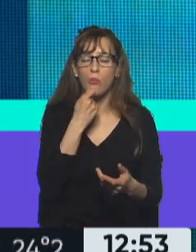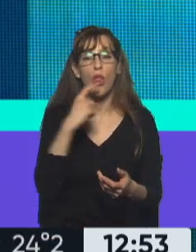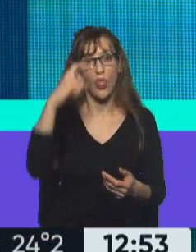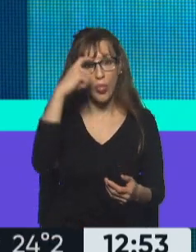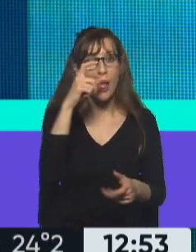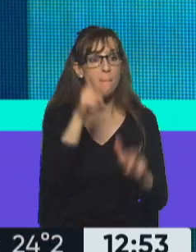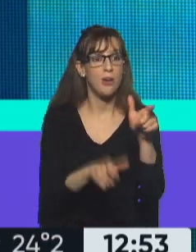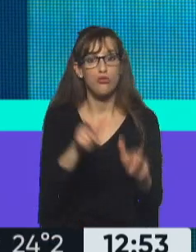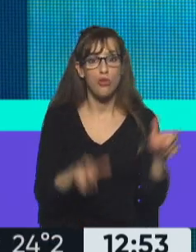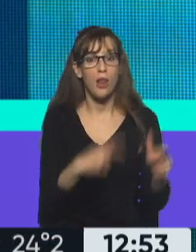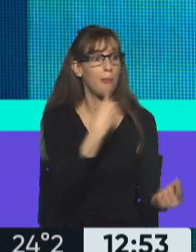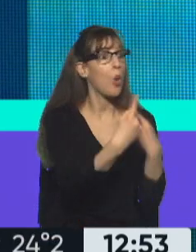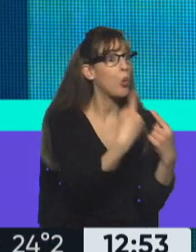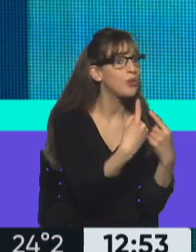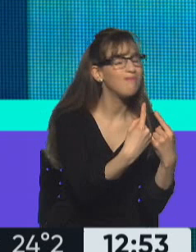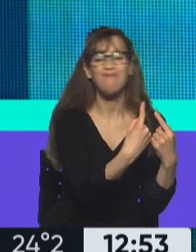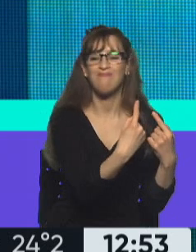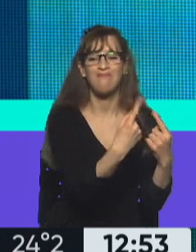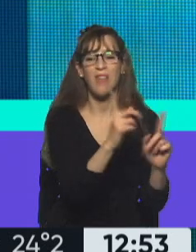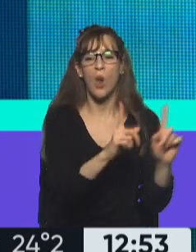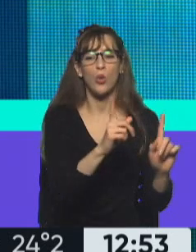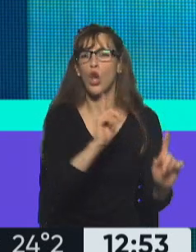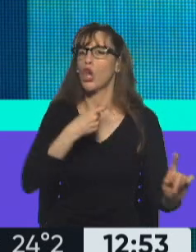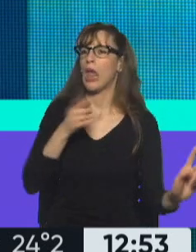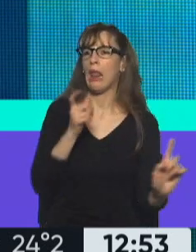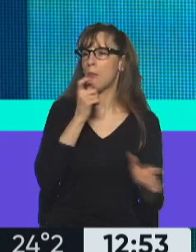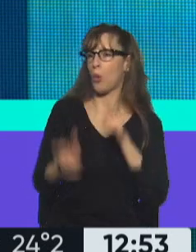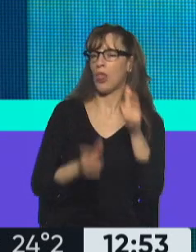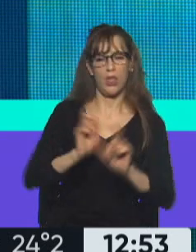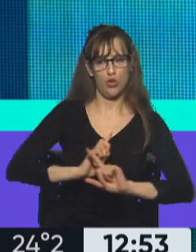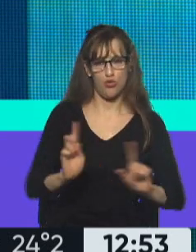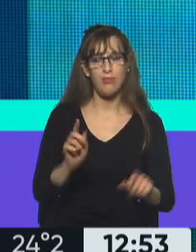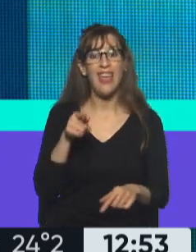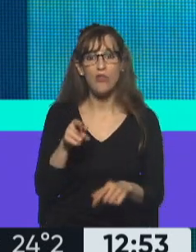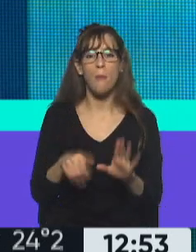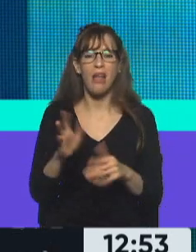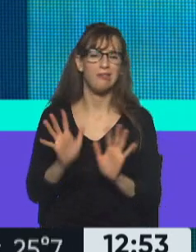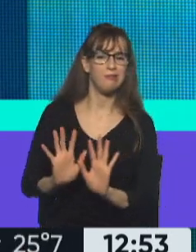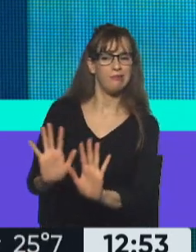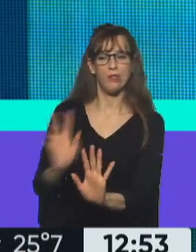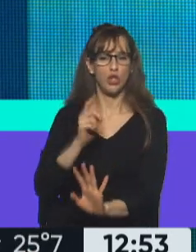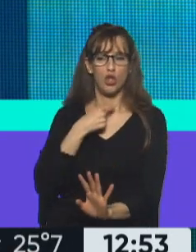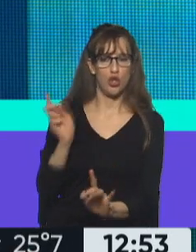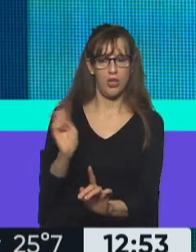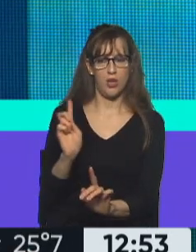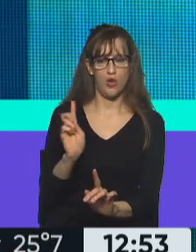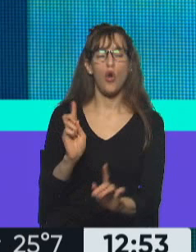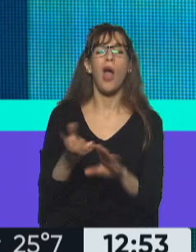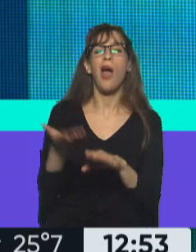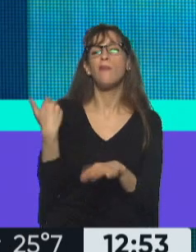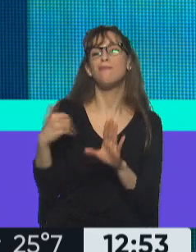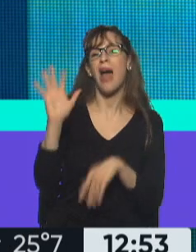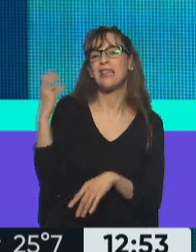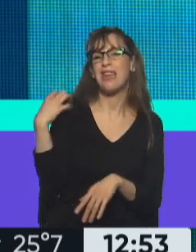en cuenta te decían que no quieren contestar la encuesta normalmente esa tasa de rechazo es entre el 20 21 18 por ciento